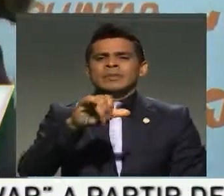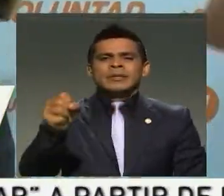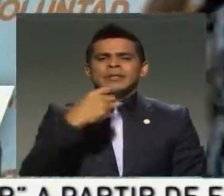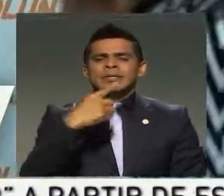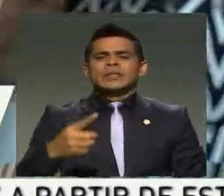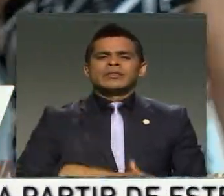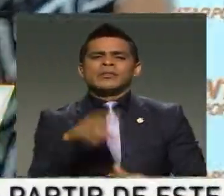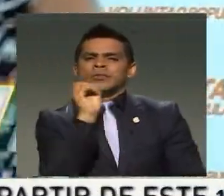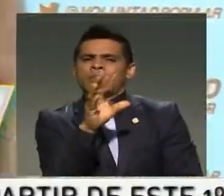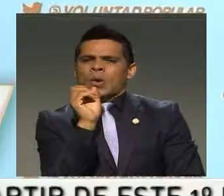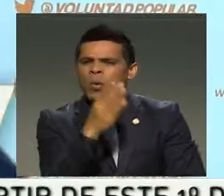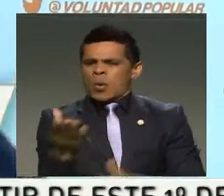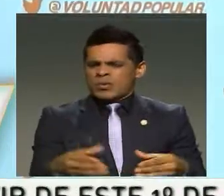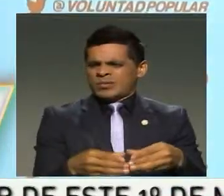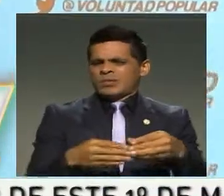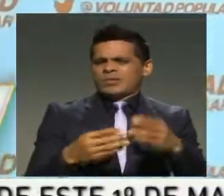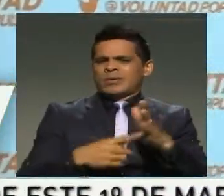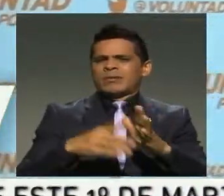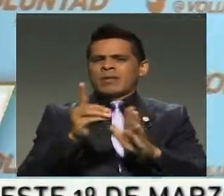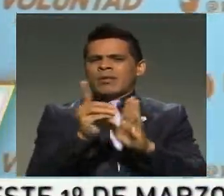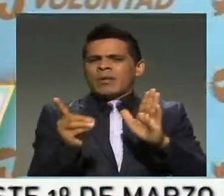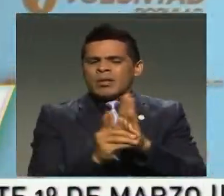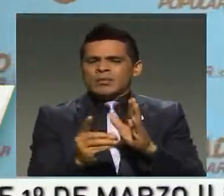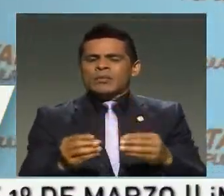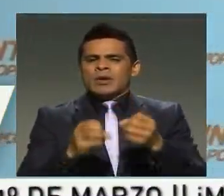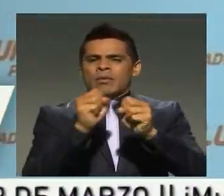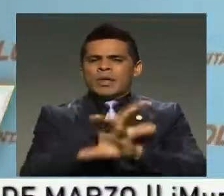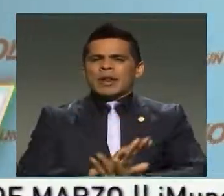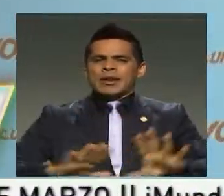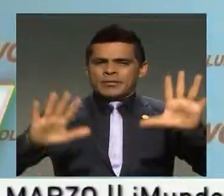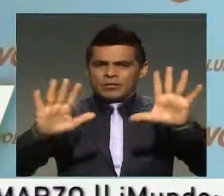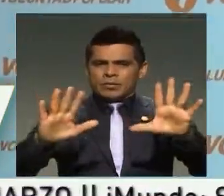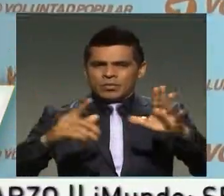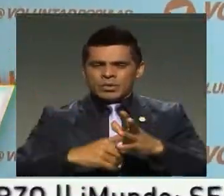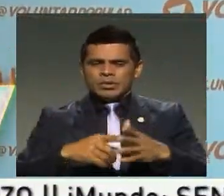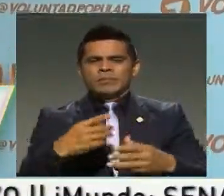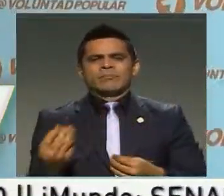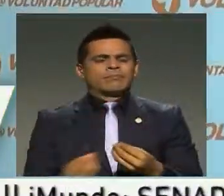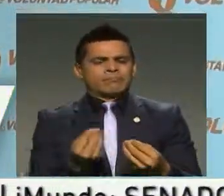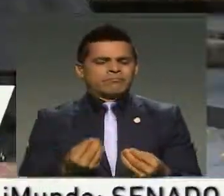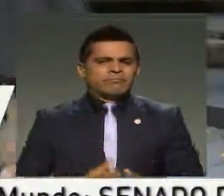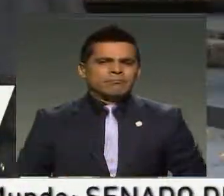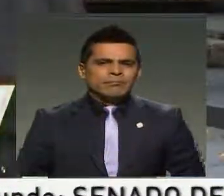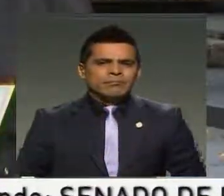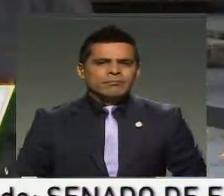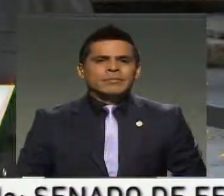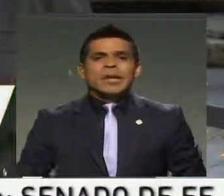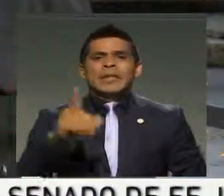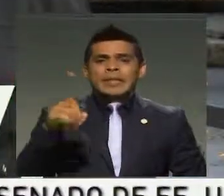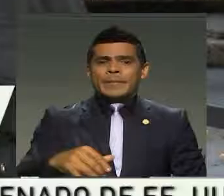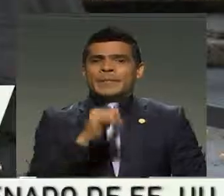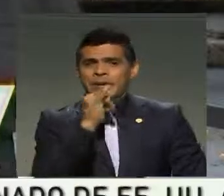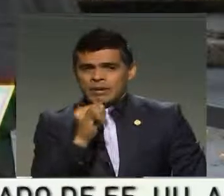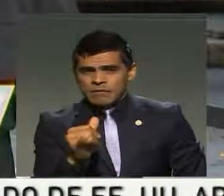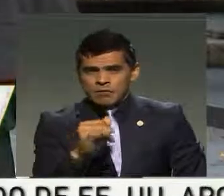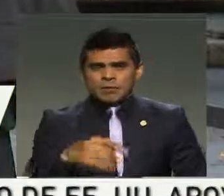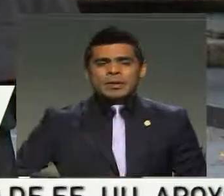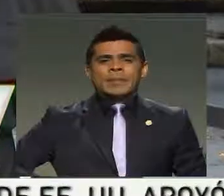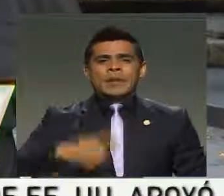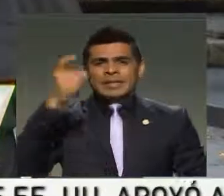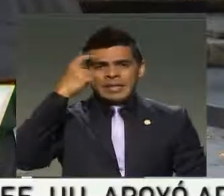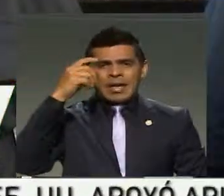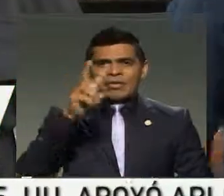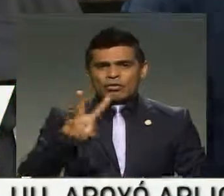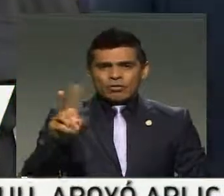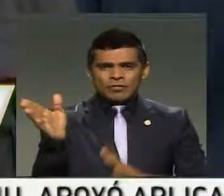reciente discurso ante el Consejo de Derechos Humanos de la Organización de las Naciones Unidas. Mejías también destacó que para este 2 de marzo